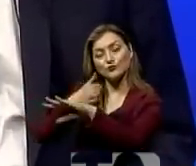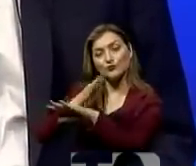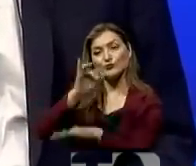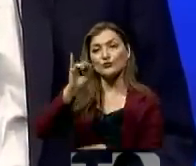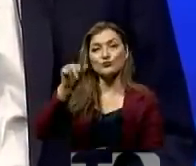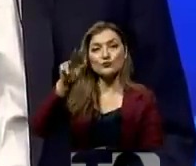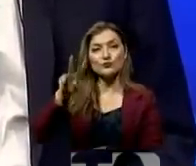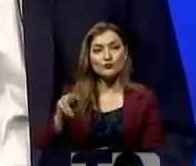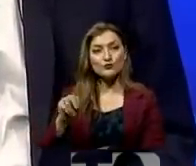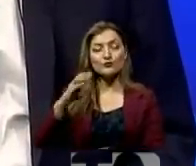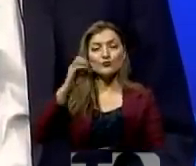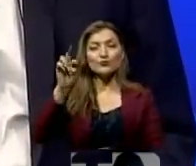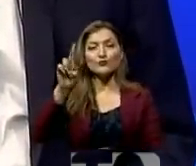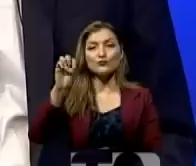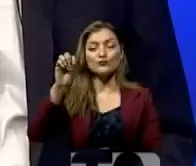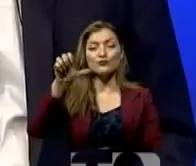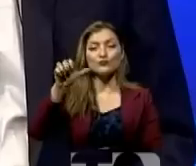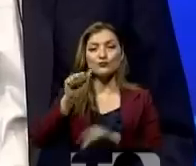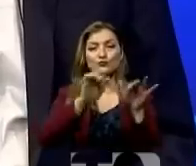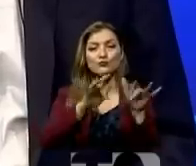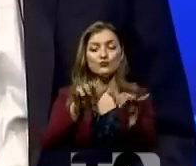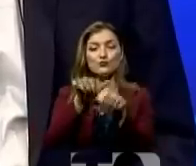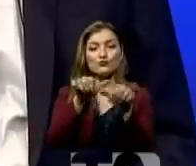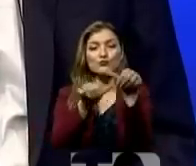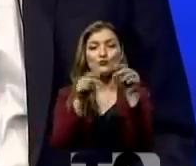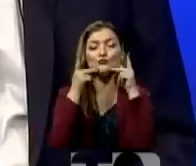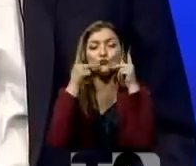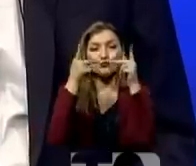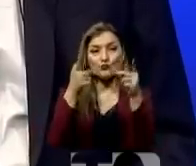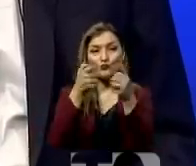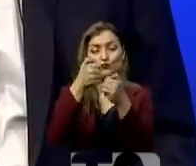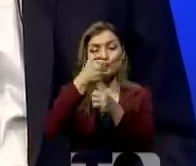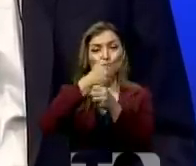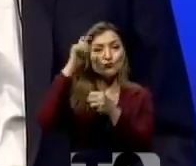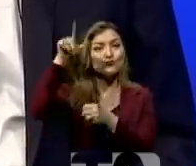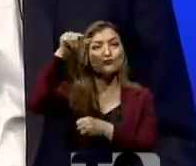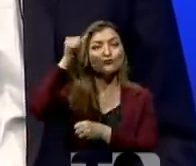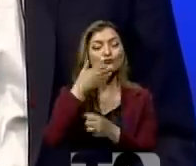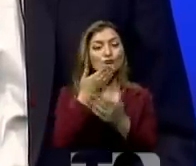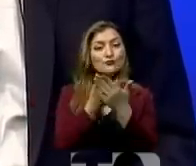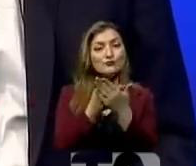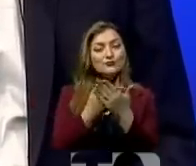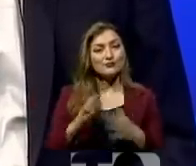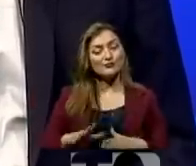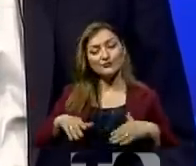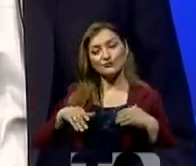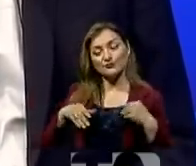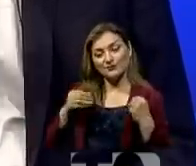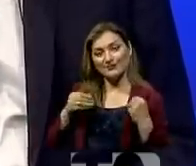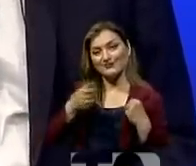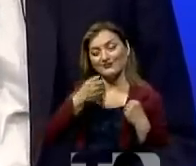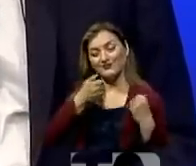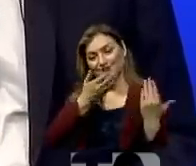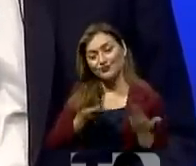general de la administración pública y gabinete gracias por estar con nosotros bienvenido la tarea de ayer las movilizaciones tomaron